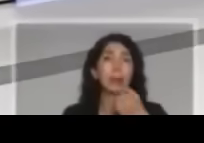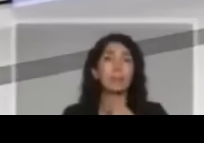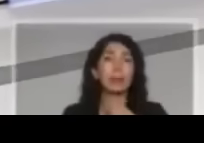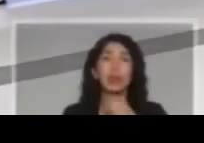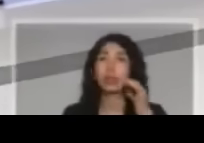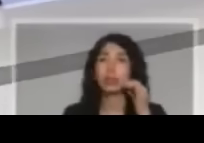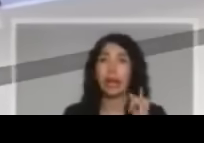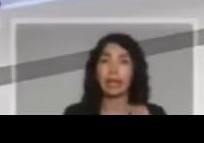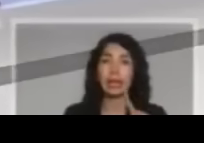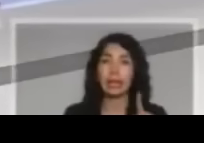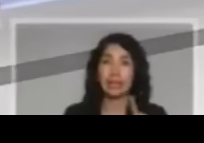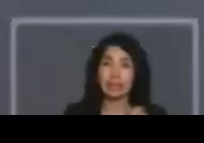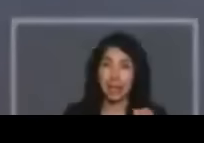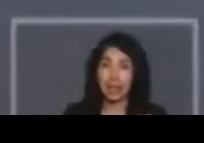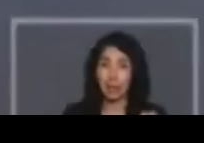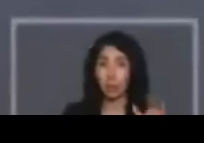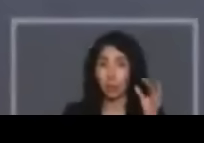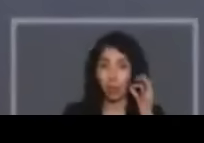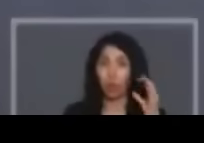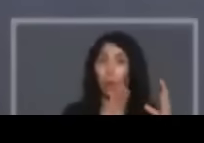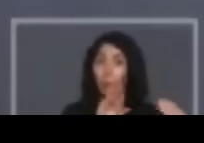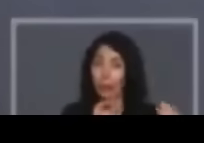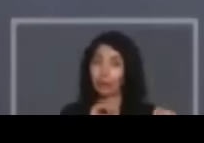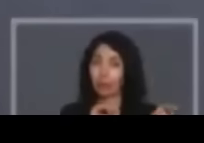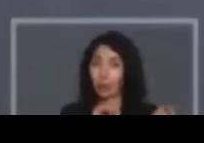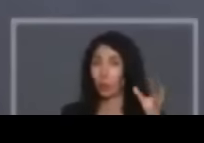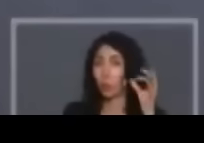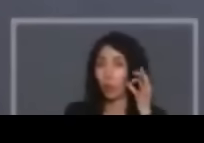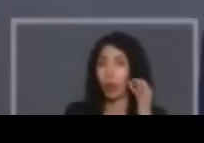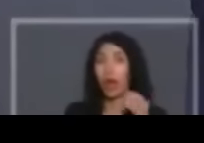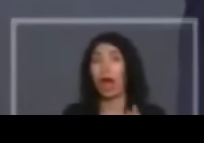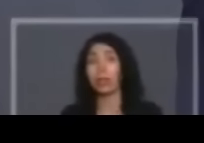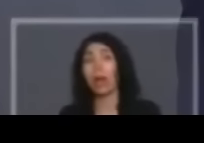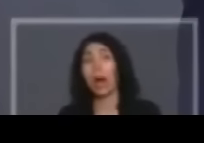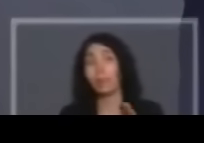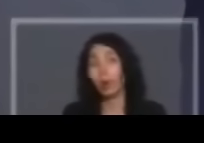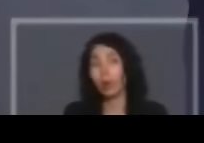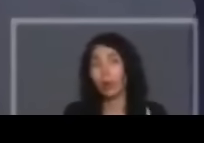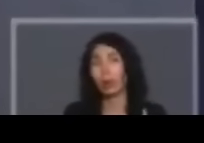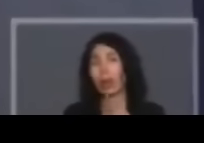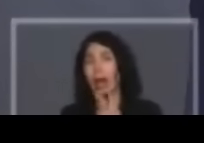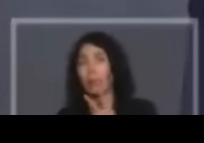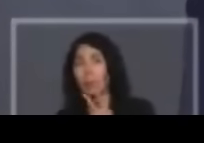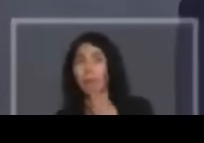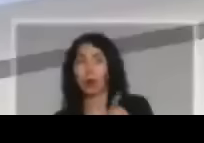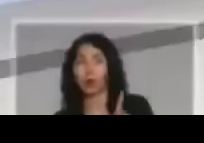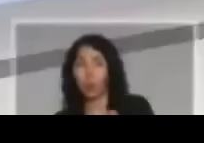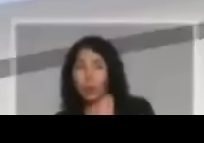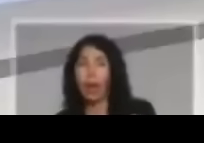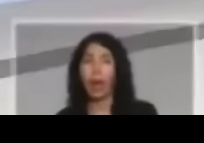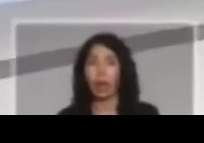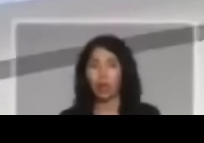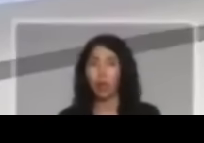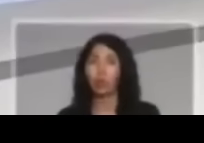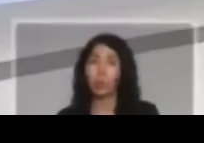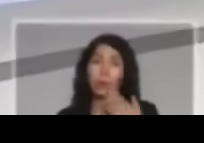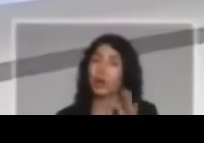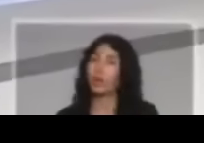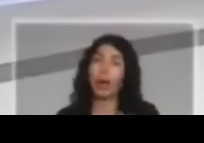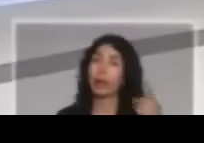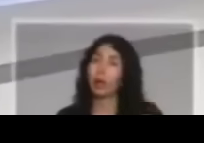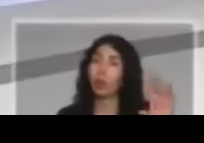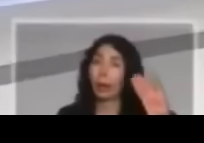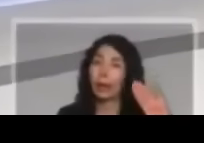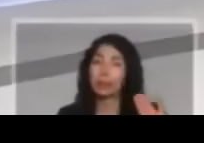ilce sepulveda quien conversa en su momento con la denunciante al principio la apoya luego cambia la versión le dice que mejor se proteja que tal vez se vaya fuera del país pero